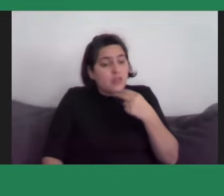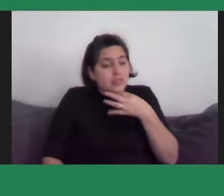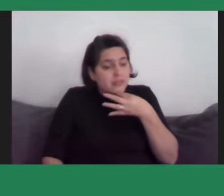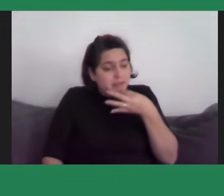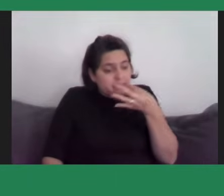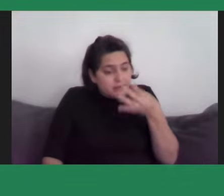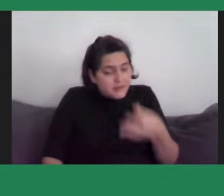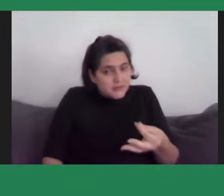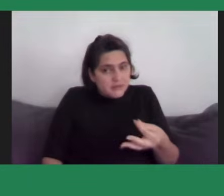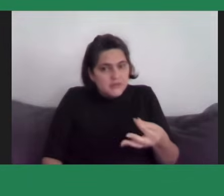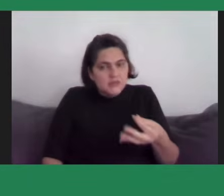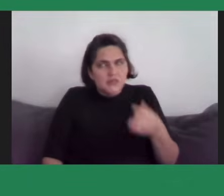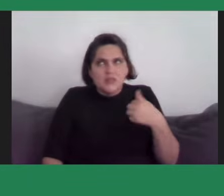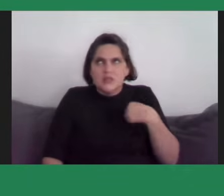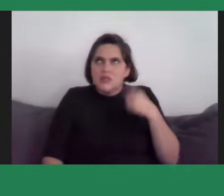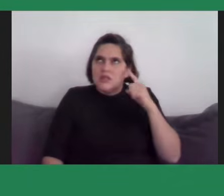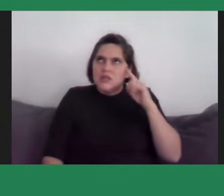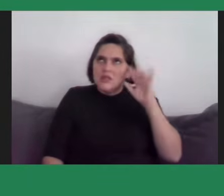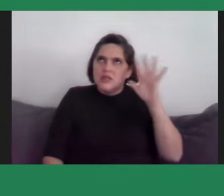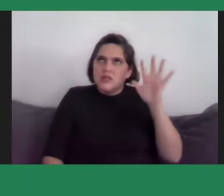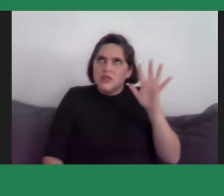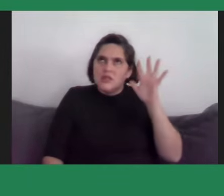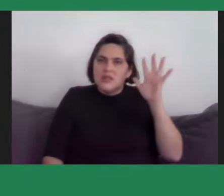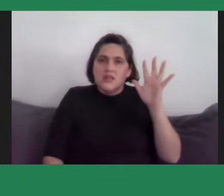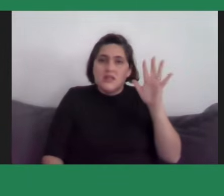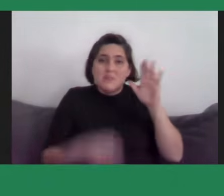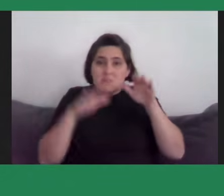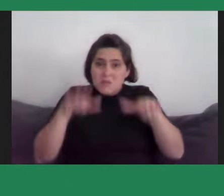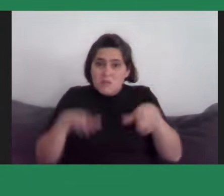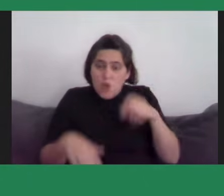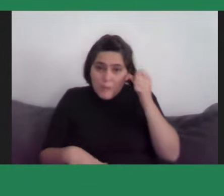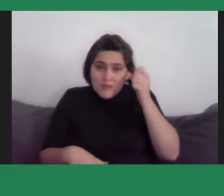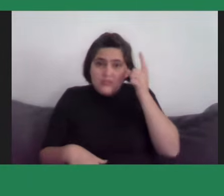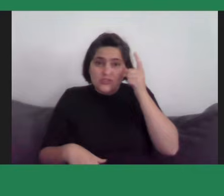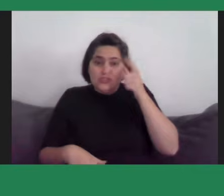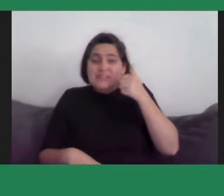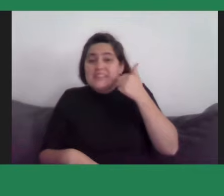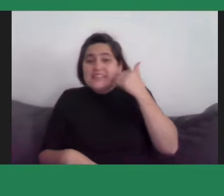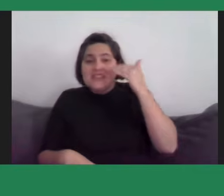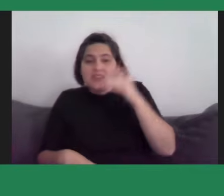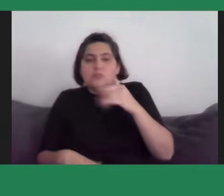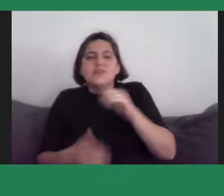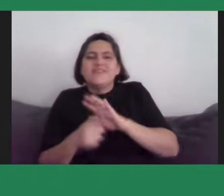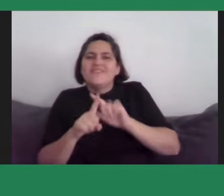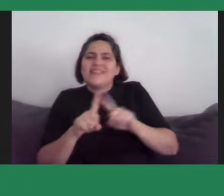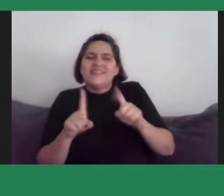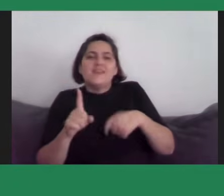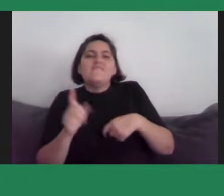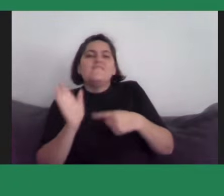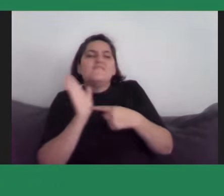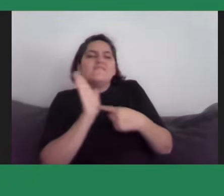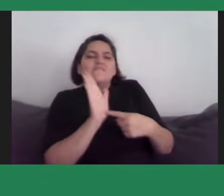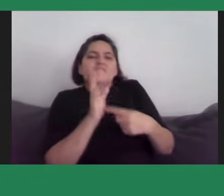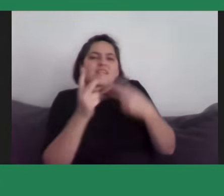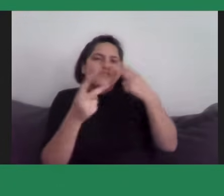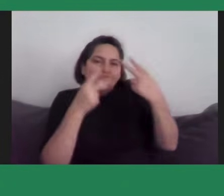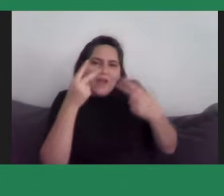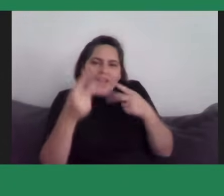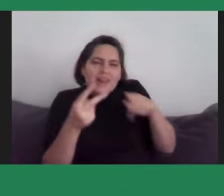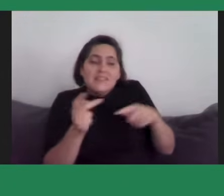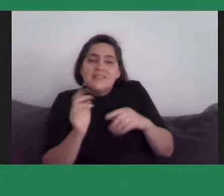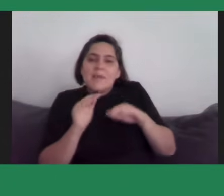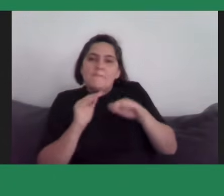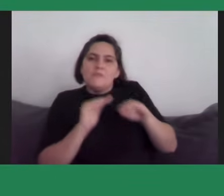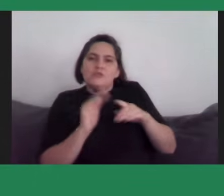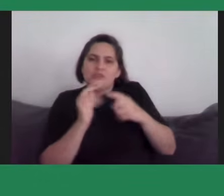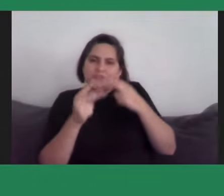no van a tener la misma comprensión que si eso se lo decimos en forma visual, con apoyos visuales. Y esto tenemos que usarlo